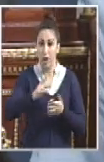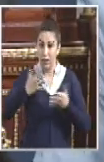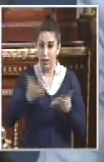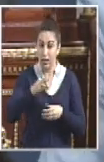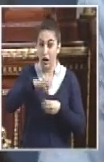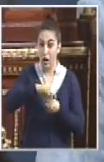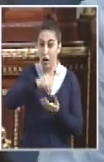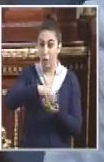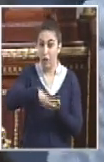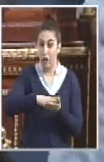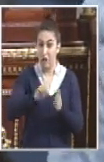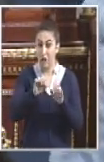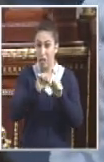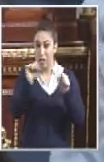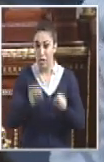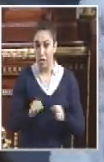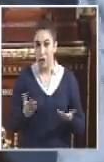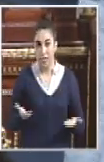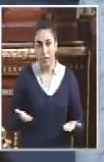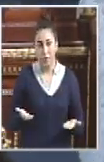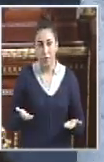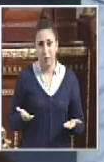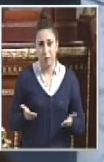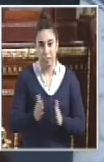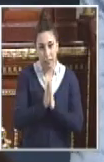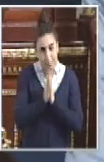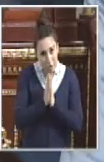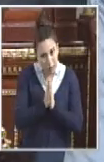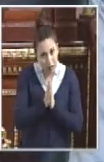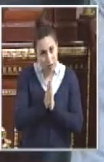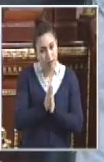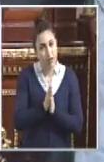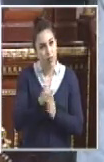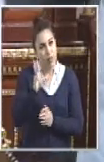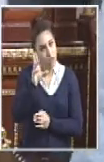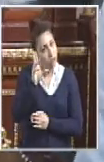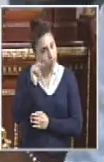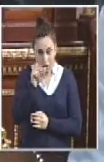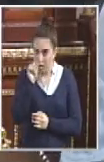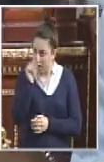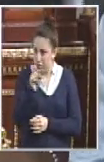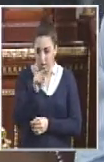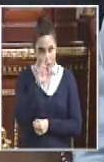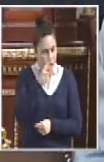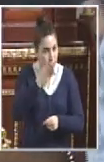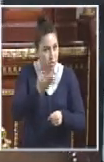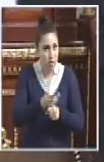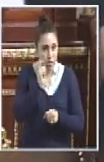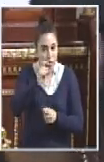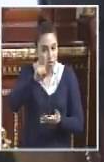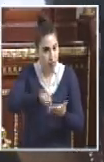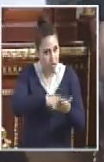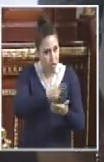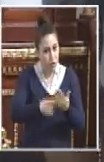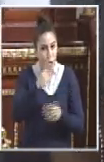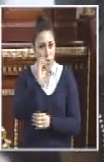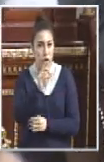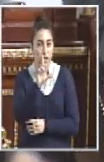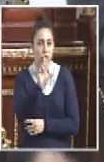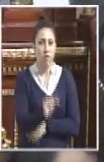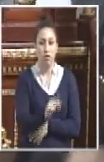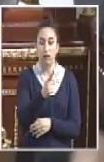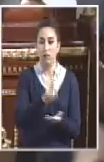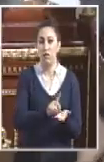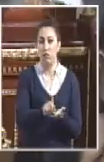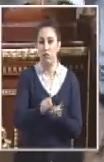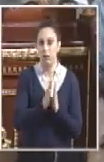de manera nominal para que quede clara. Por favor, no sea usted quien estrene este afán de coartar libertades en este